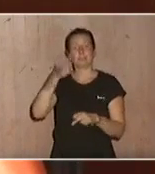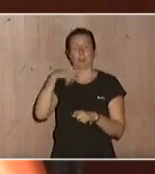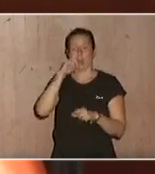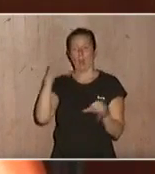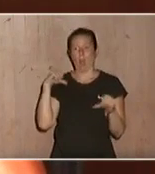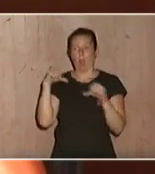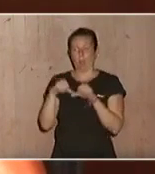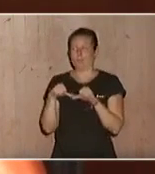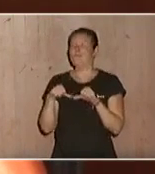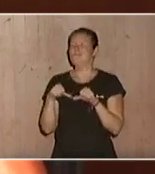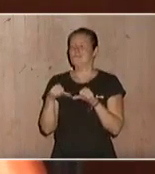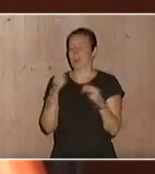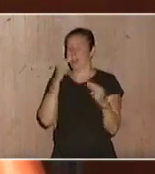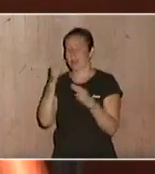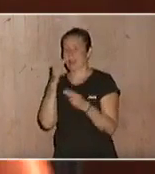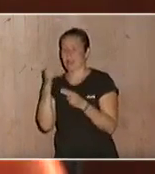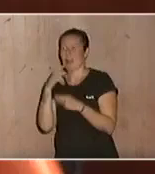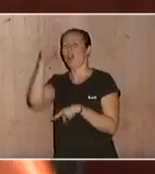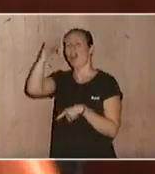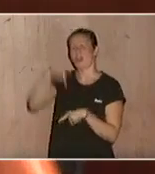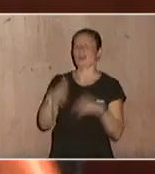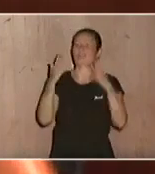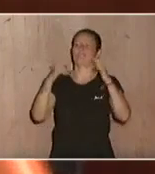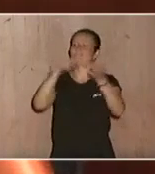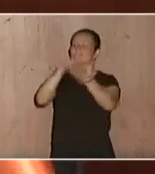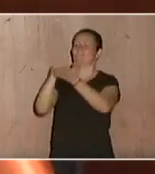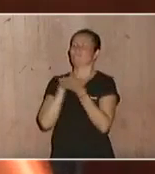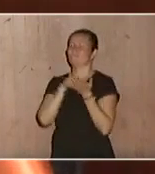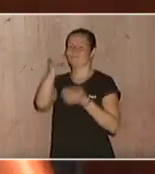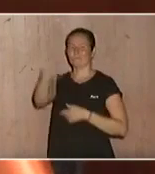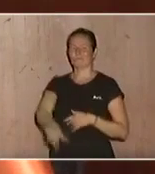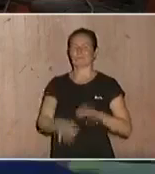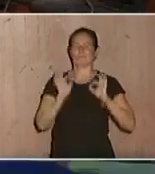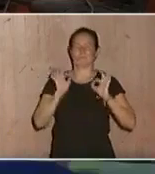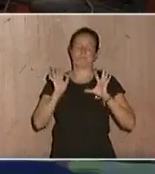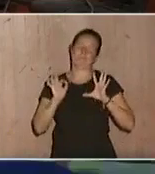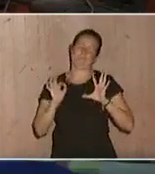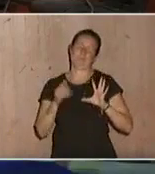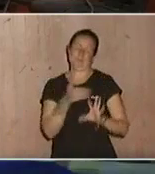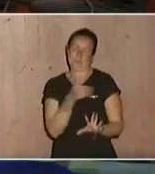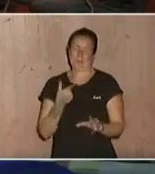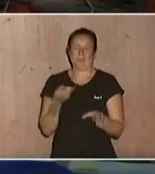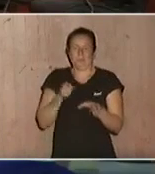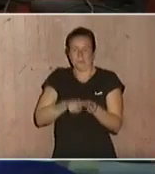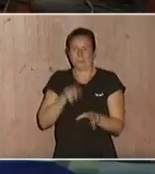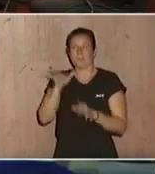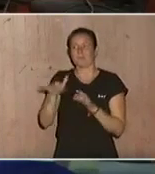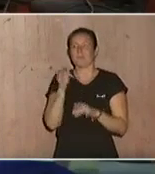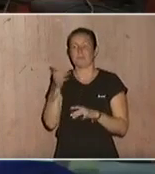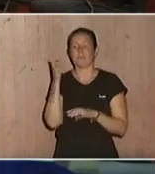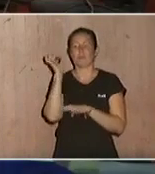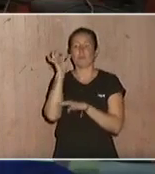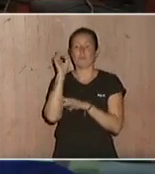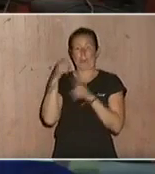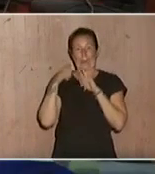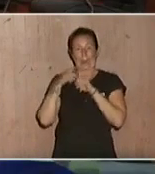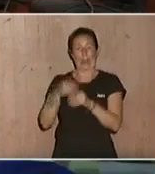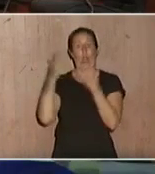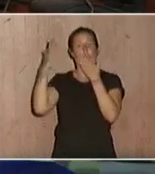están aquí hoy, uniéndose a nosotros en esta ceremonia y participando en la conferencia organizada en honor a